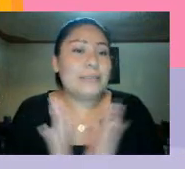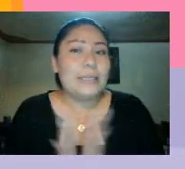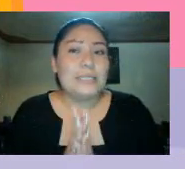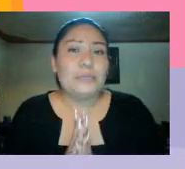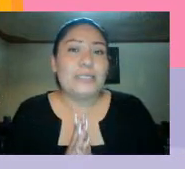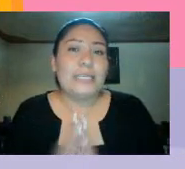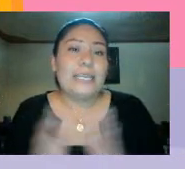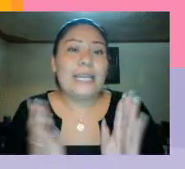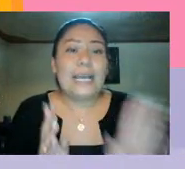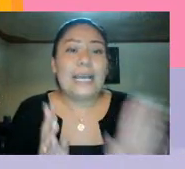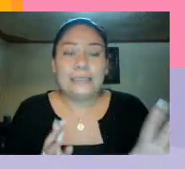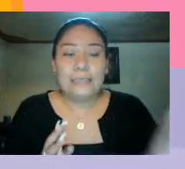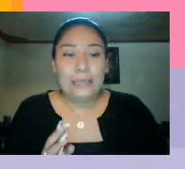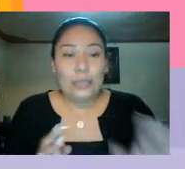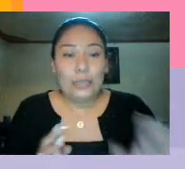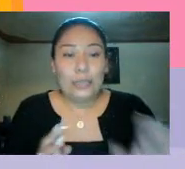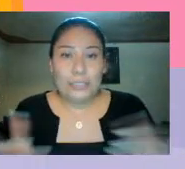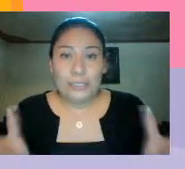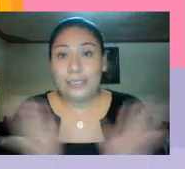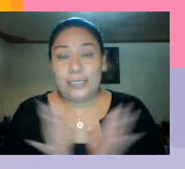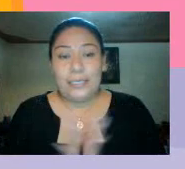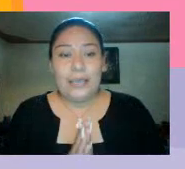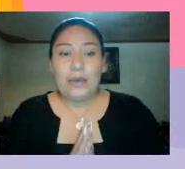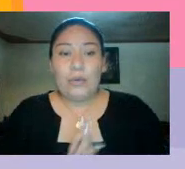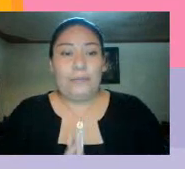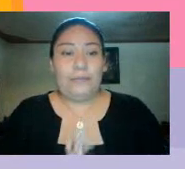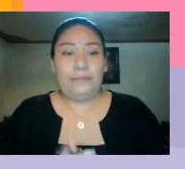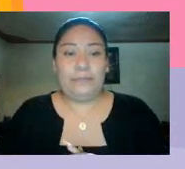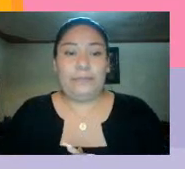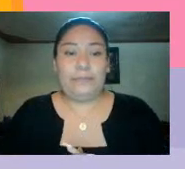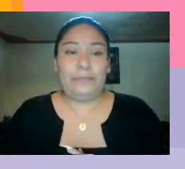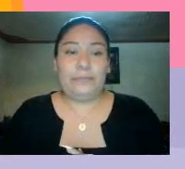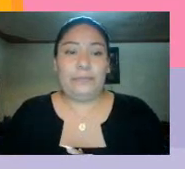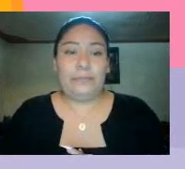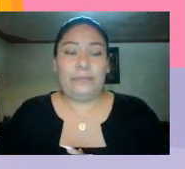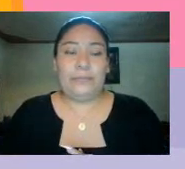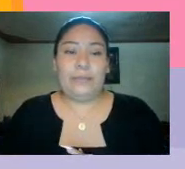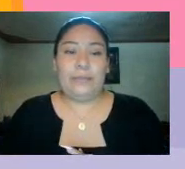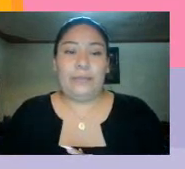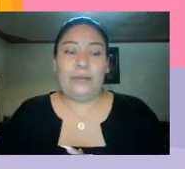a pasar después de que las nubecitas se llenen de agua?